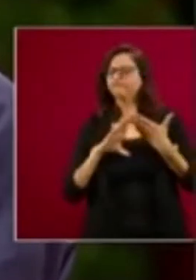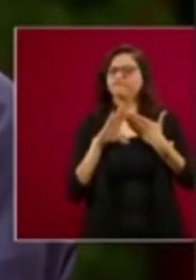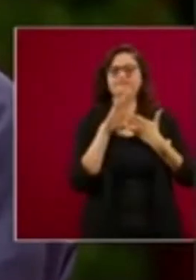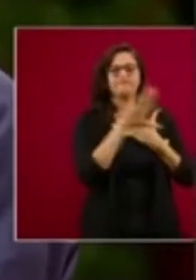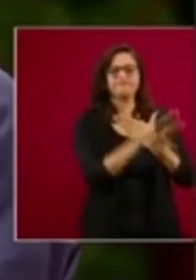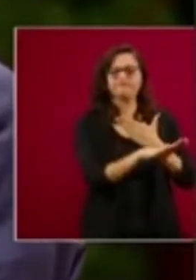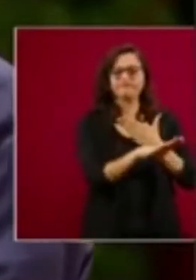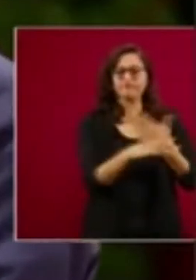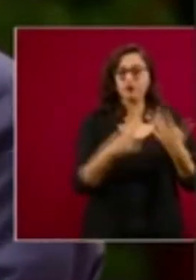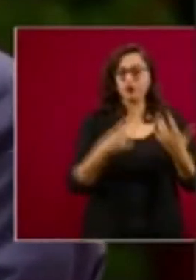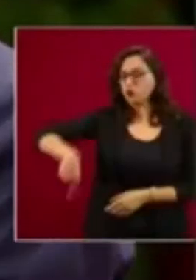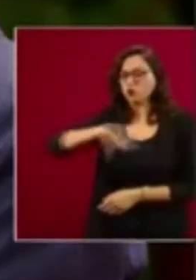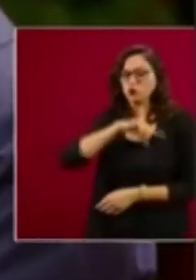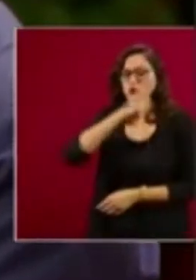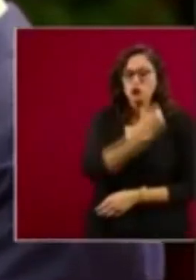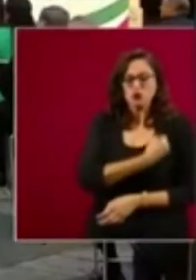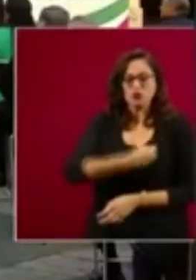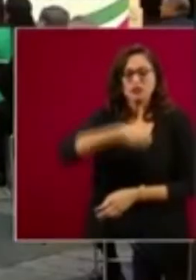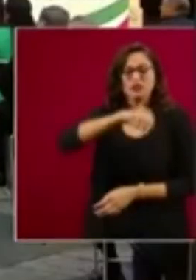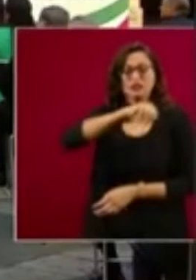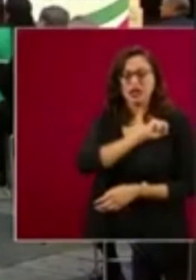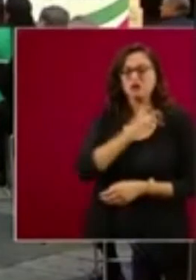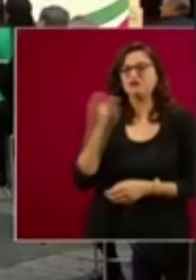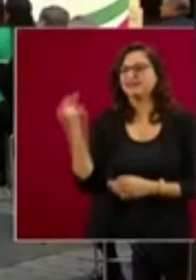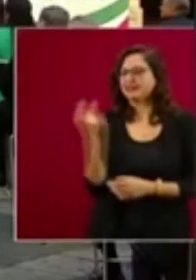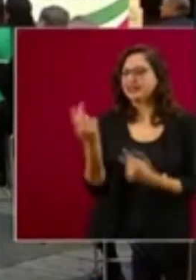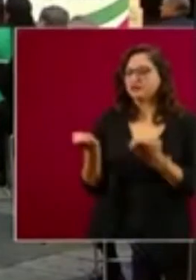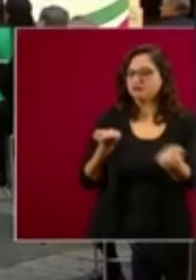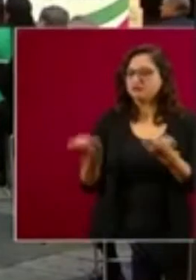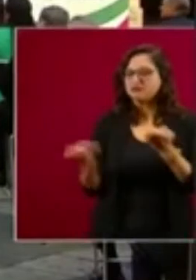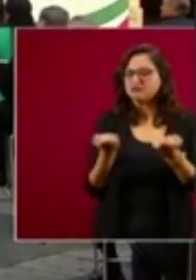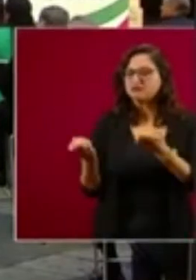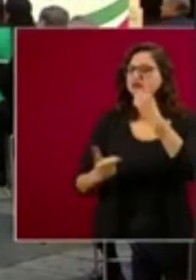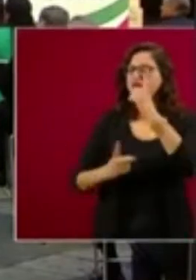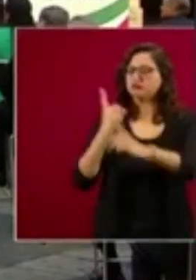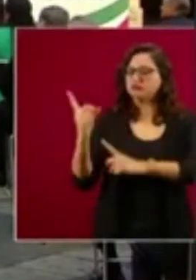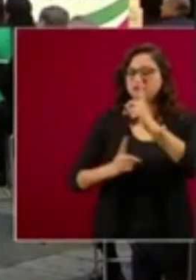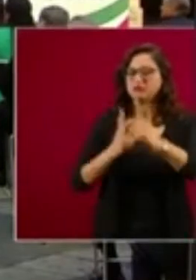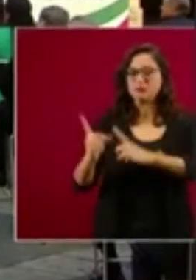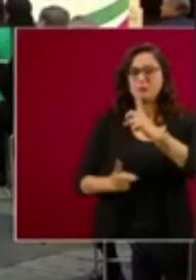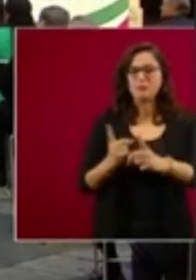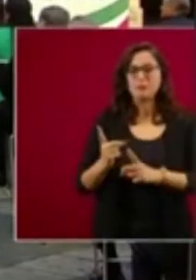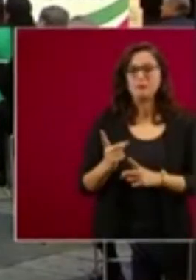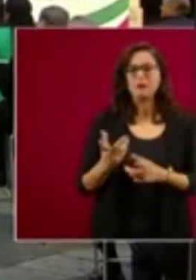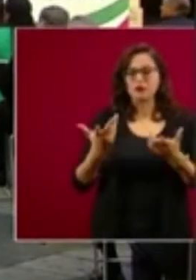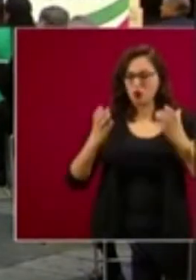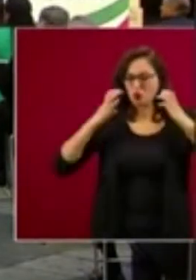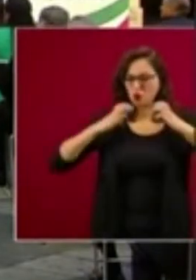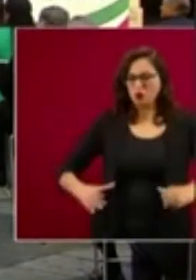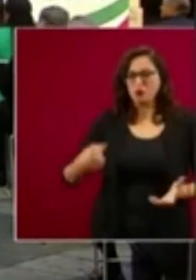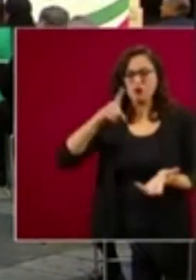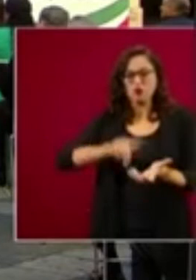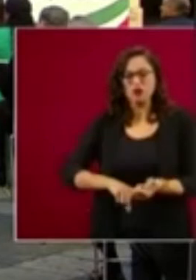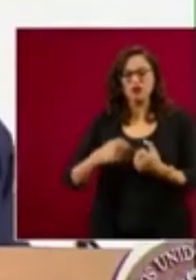Doloroso. México de luto. ¿De verdad no le compran un solo logro al actual gobierno? Pues yo